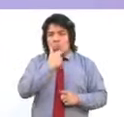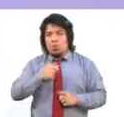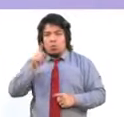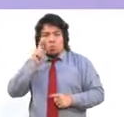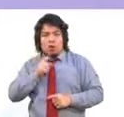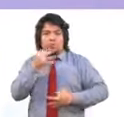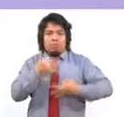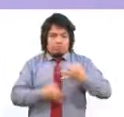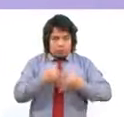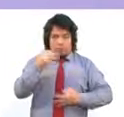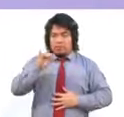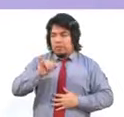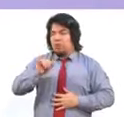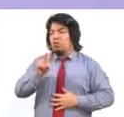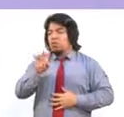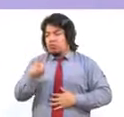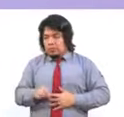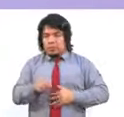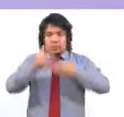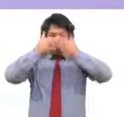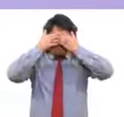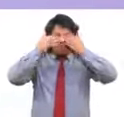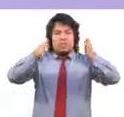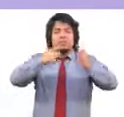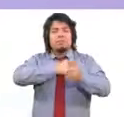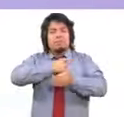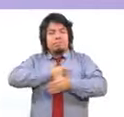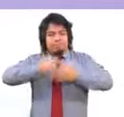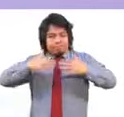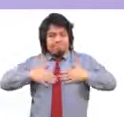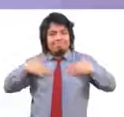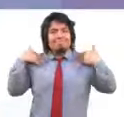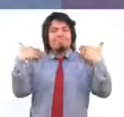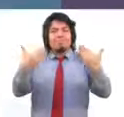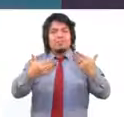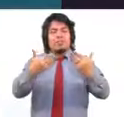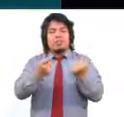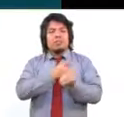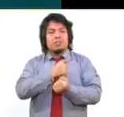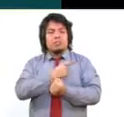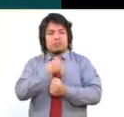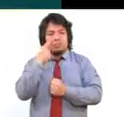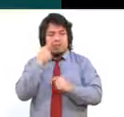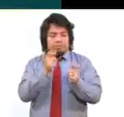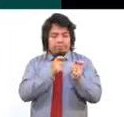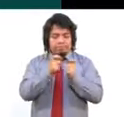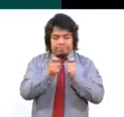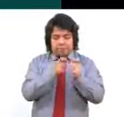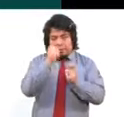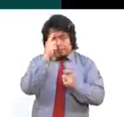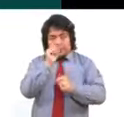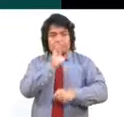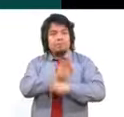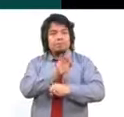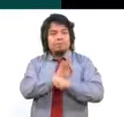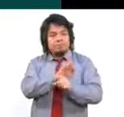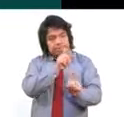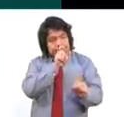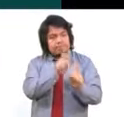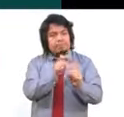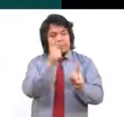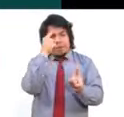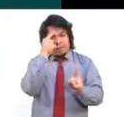de esta institución mantienen su visión y compromiso de lo que representa la emisión de medidas de protección como mecanismo